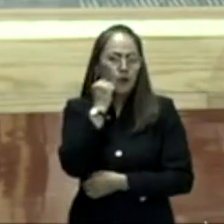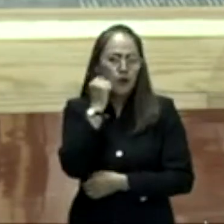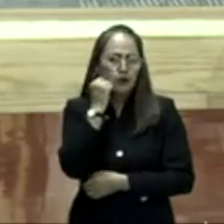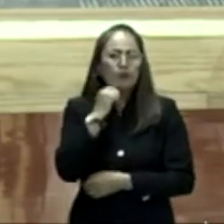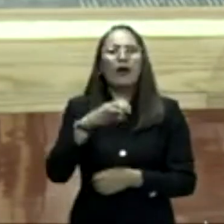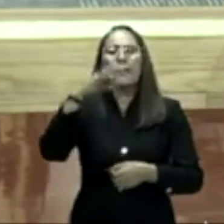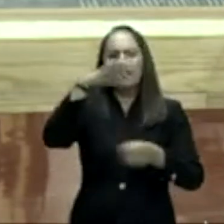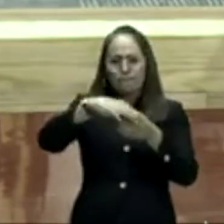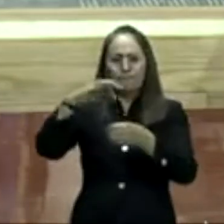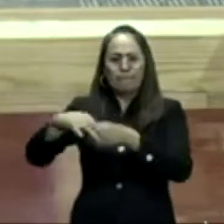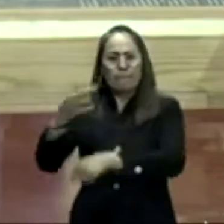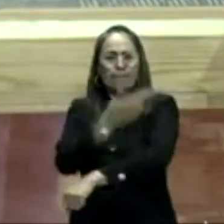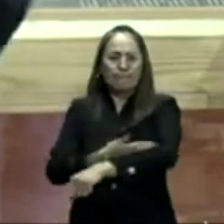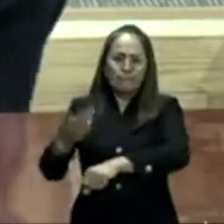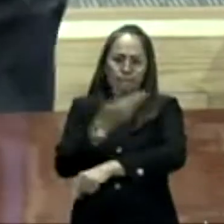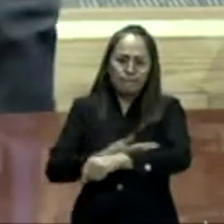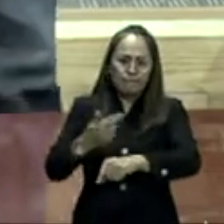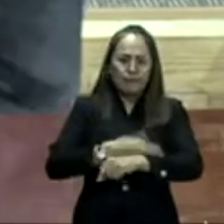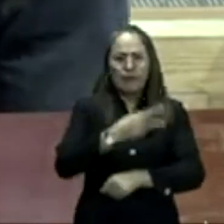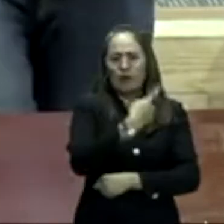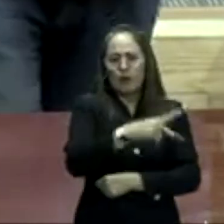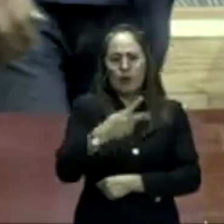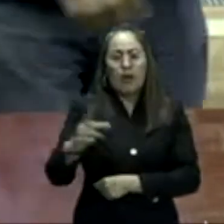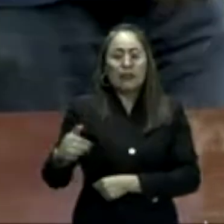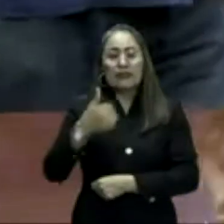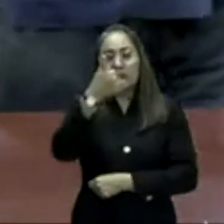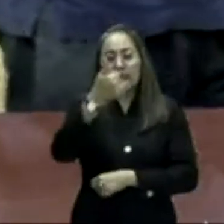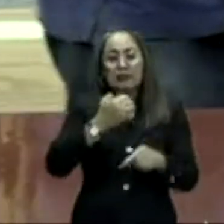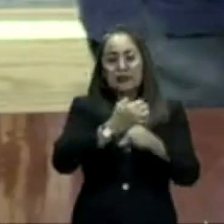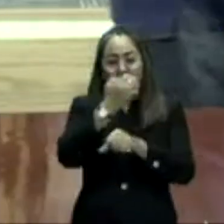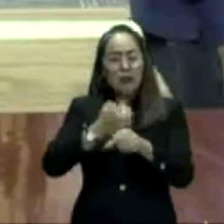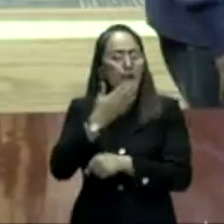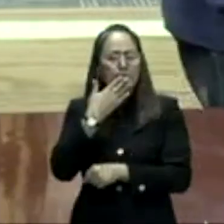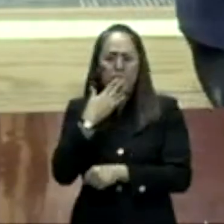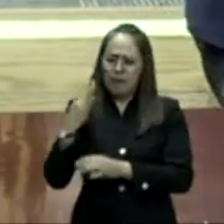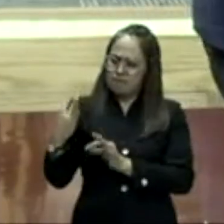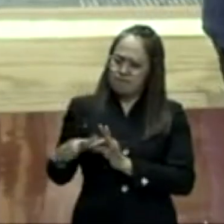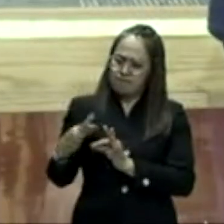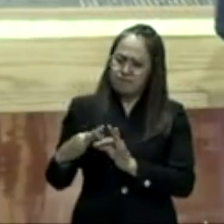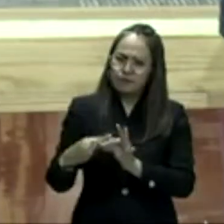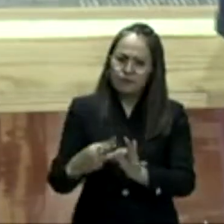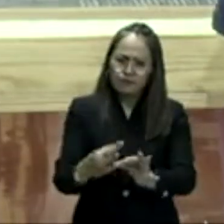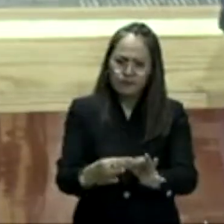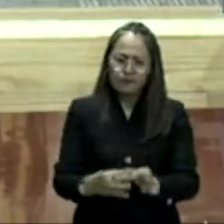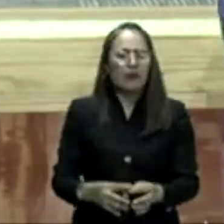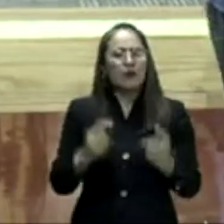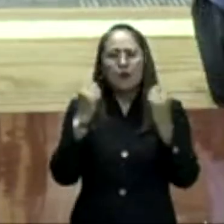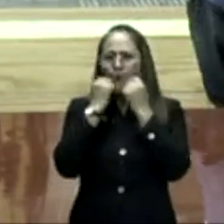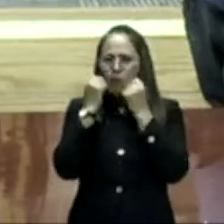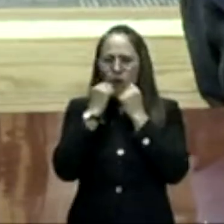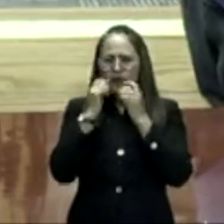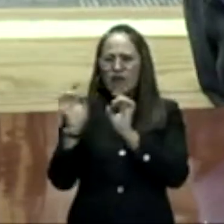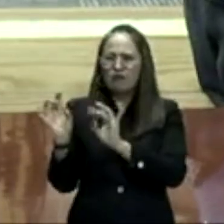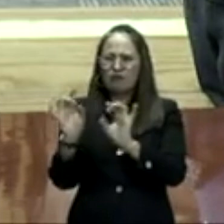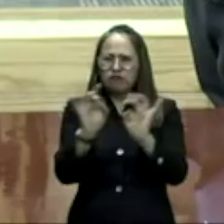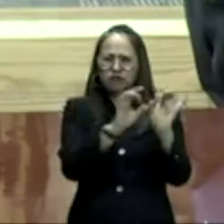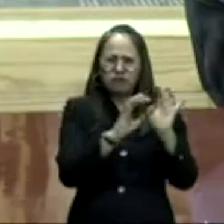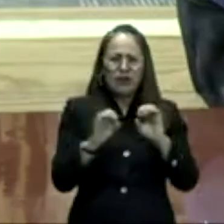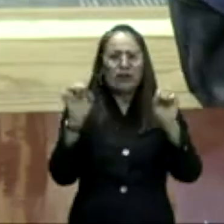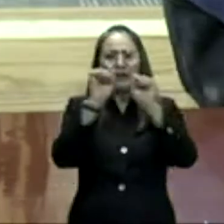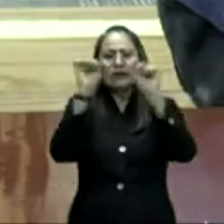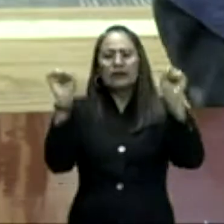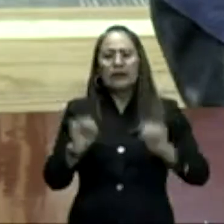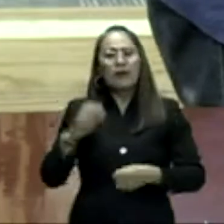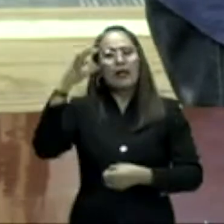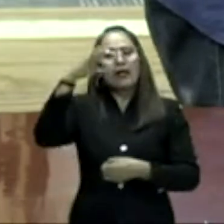jornada electoral en cada una de esas 6 entidades se llevará a cabo conforme a lo previsto. Así que, a pesar de todo, nuestro sistema electoral